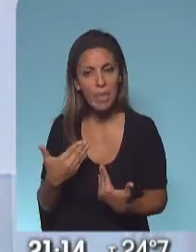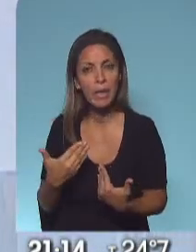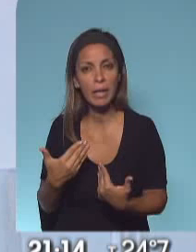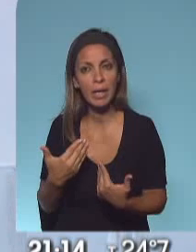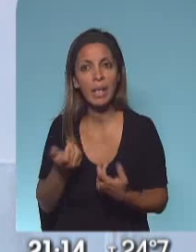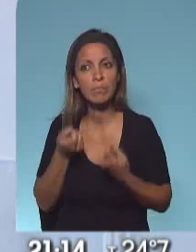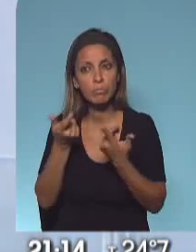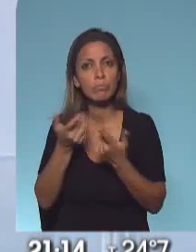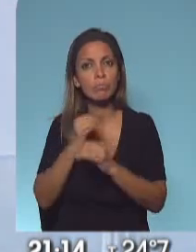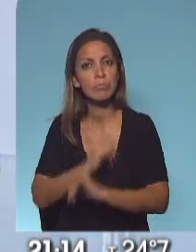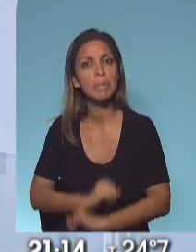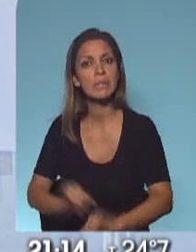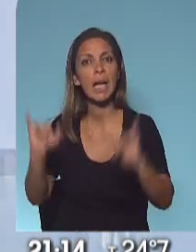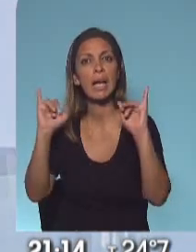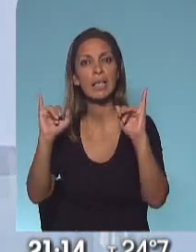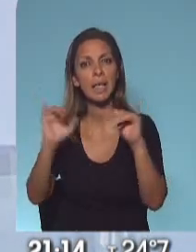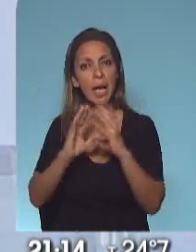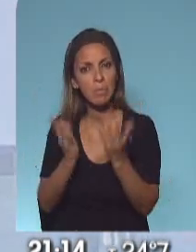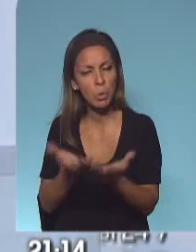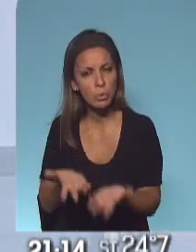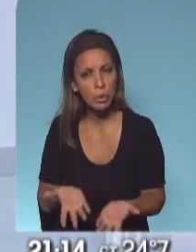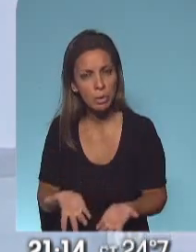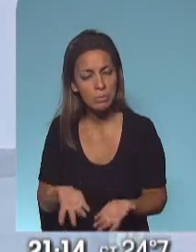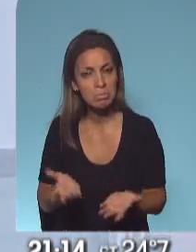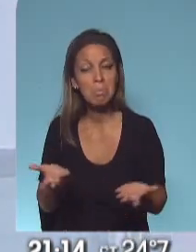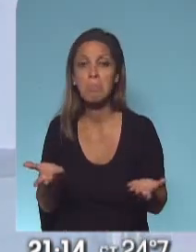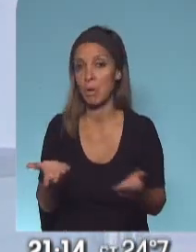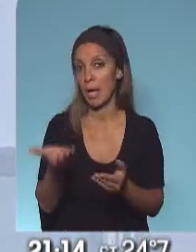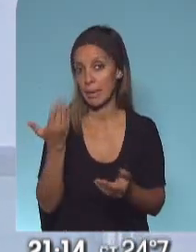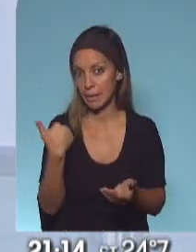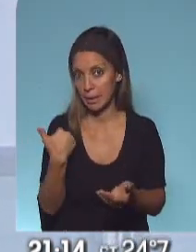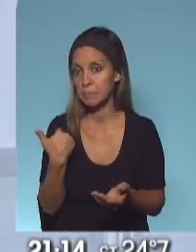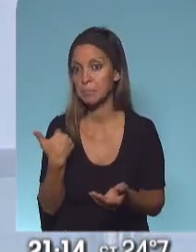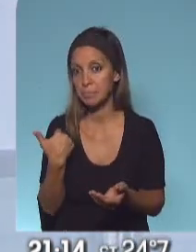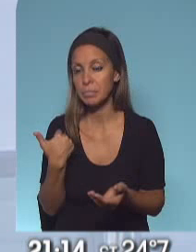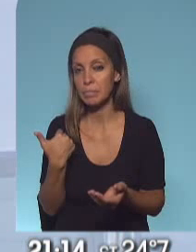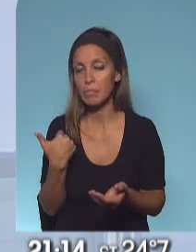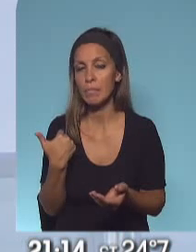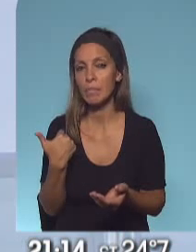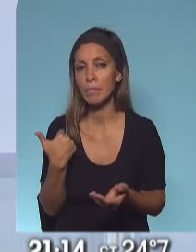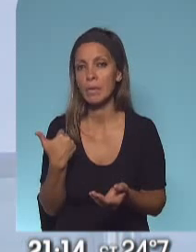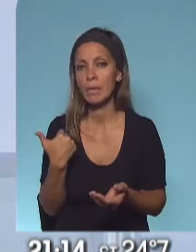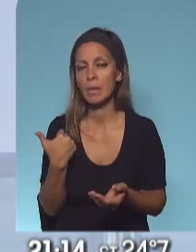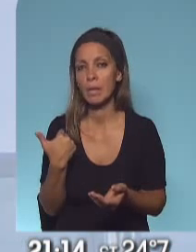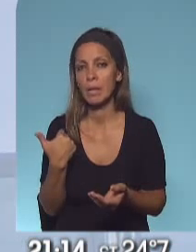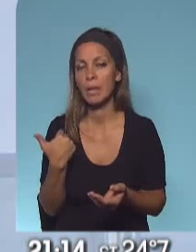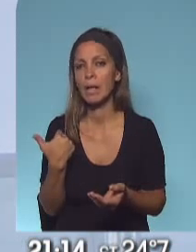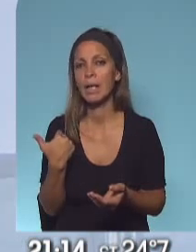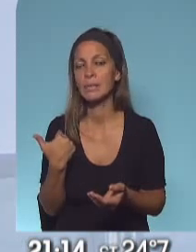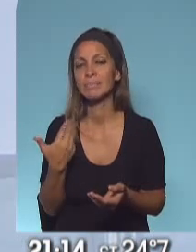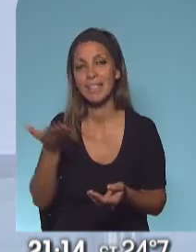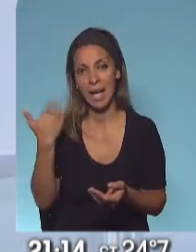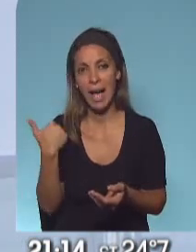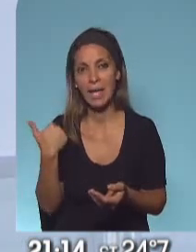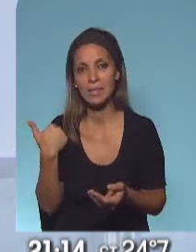el mensaje a plantear esto a potencias mundiales? Bueno, ayer, la entrevista que teníamos ayer fue justamente un día de charla